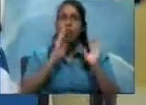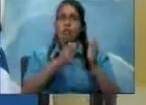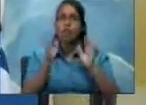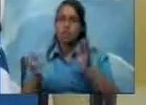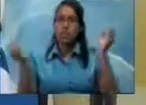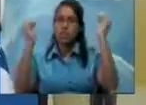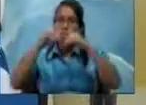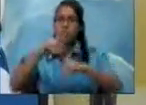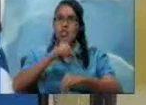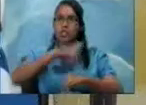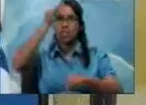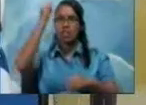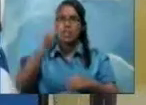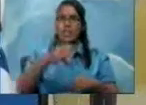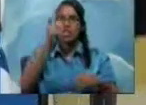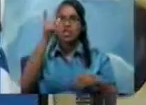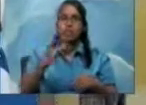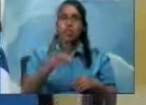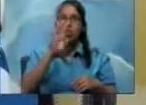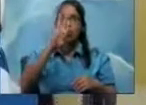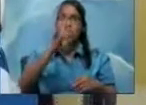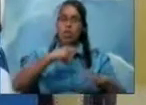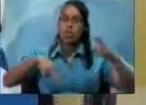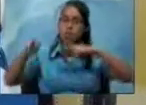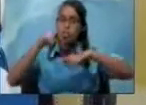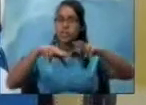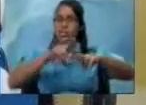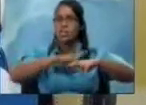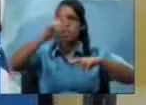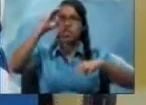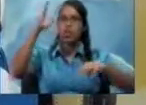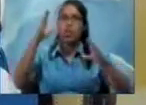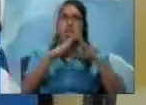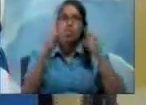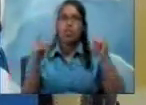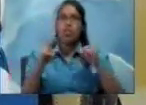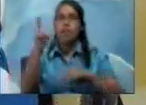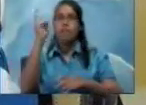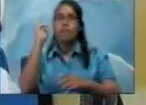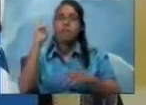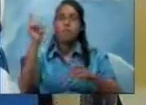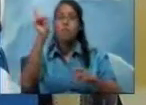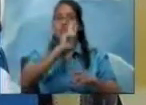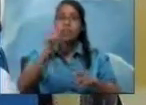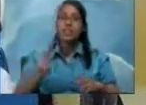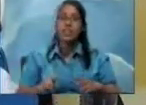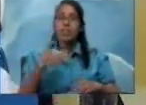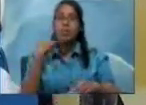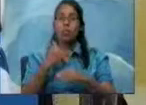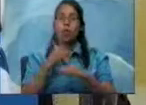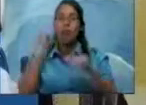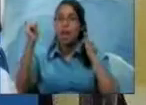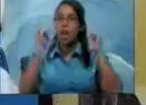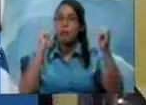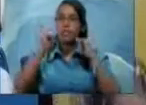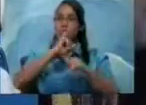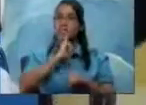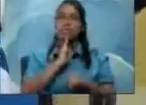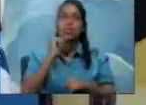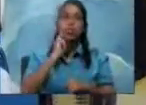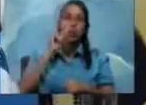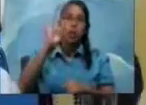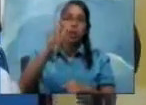creyentes que son cuatro visitaciones de Dios en toda Venezuela como la fiesta de los judíos que son tres o